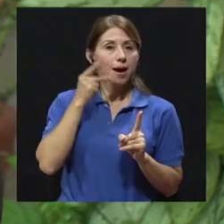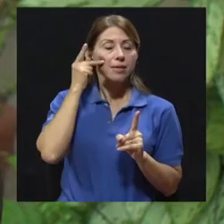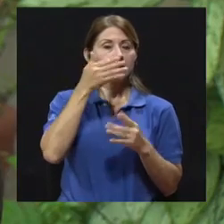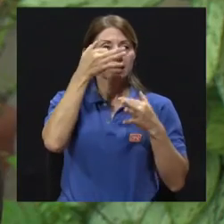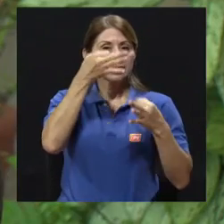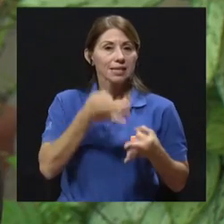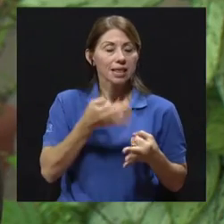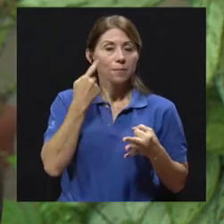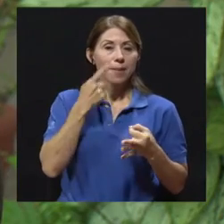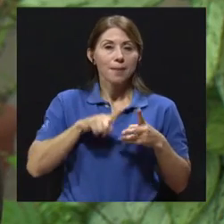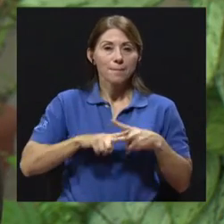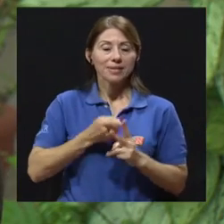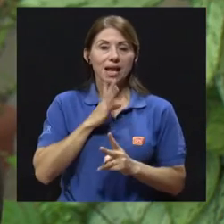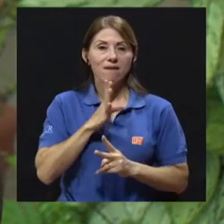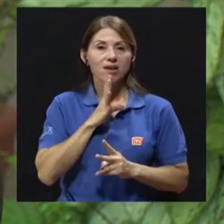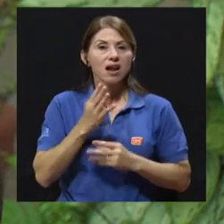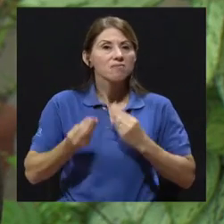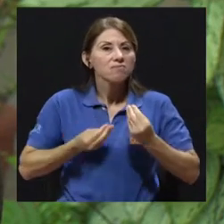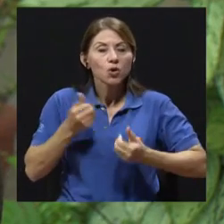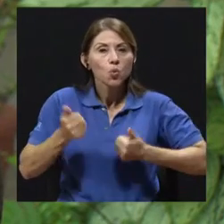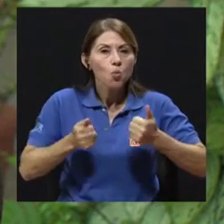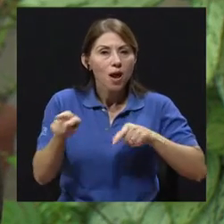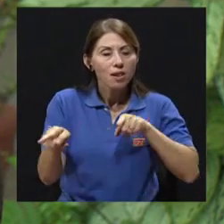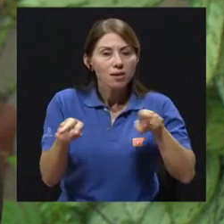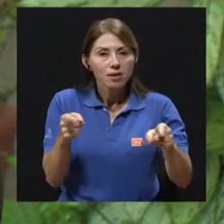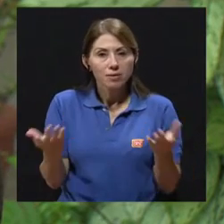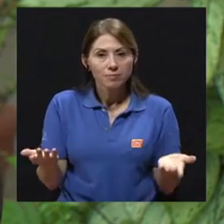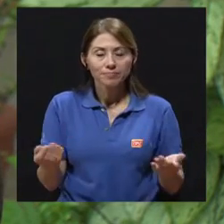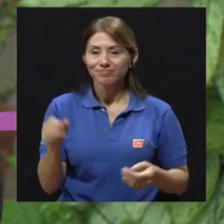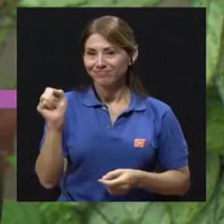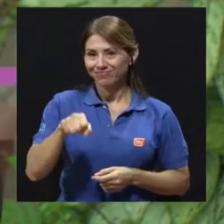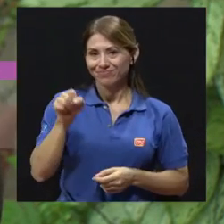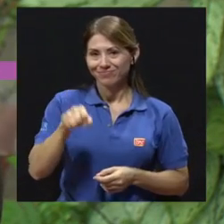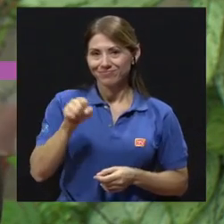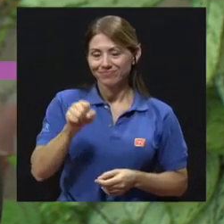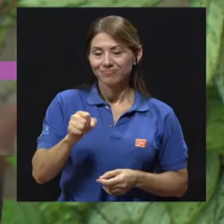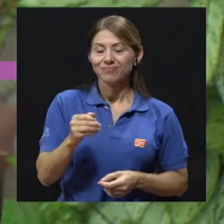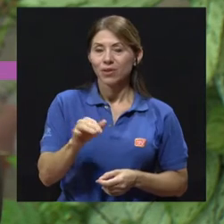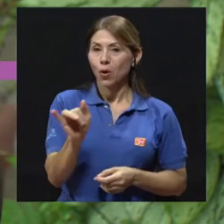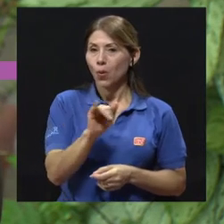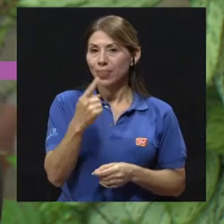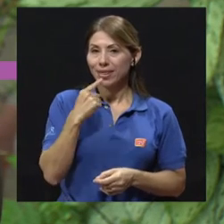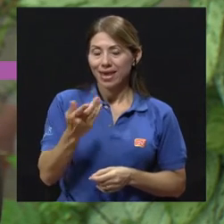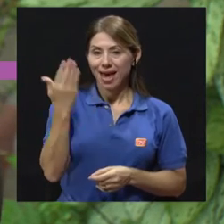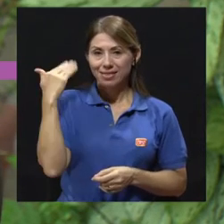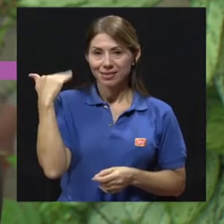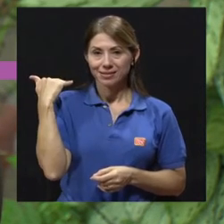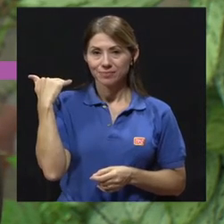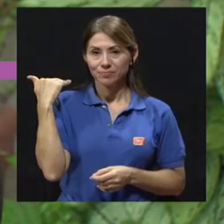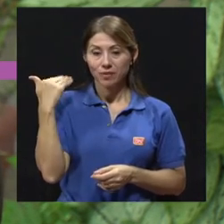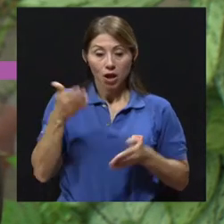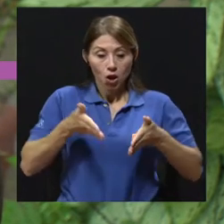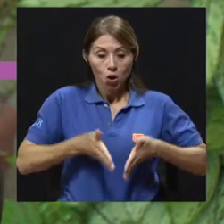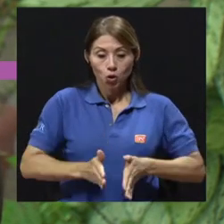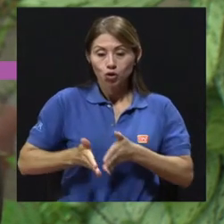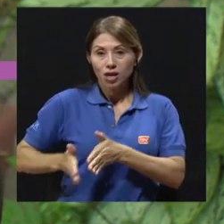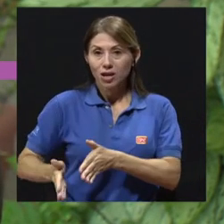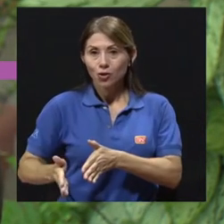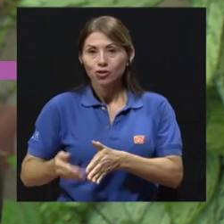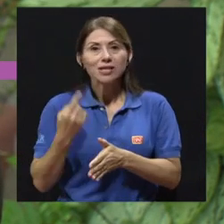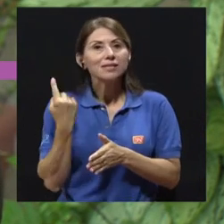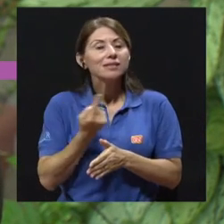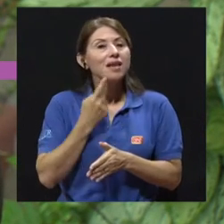drogas. Sí, volvemos al tema anterior, ¿verdad? Tal vez a lo que había comentado. Los hijos van a preguntar de acuerdo a